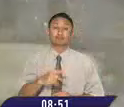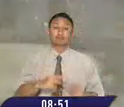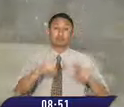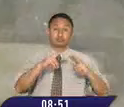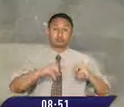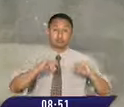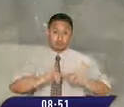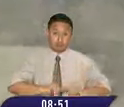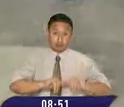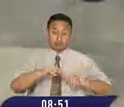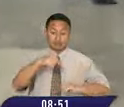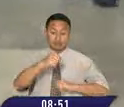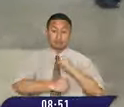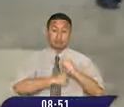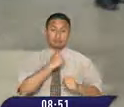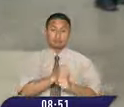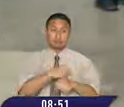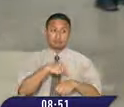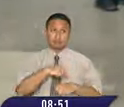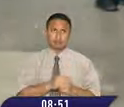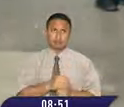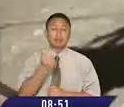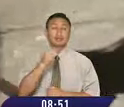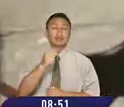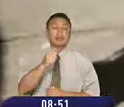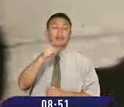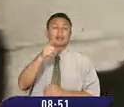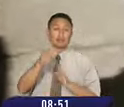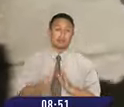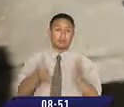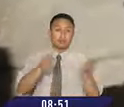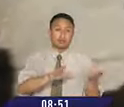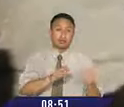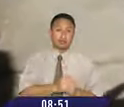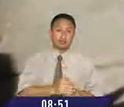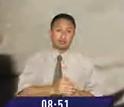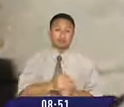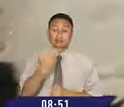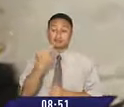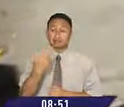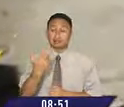lo que va del año se ha contabilizado 10 muertes violentas, superando las 3